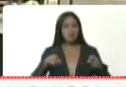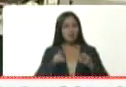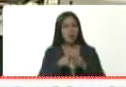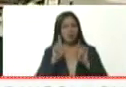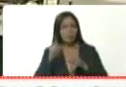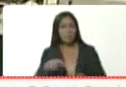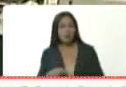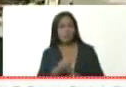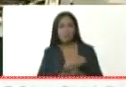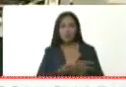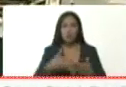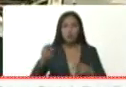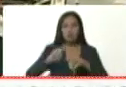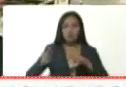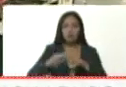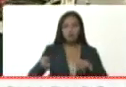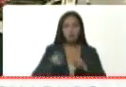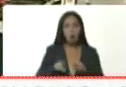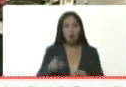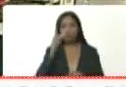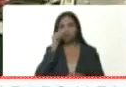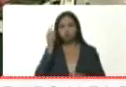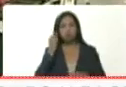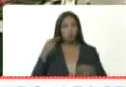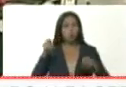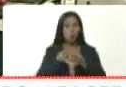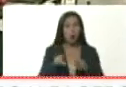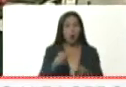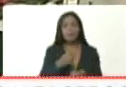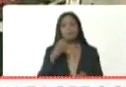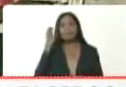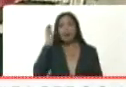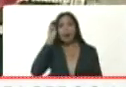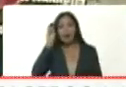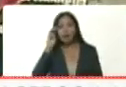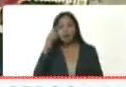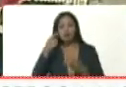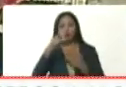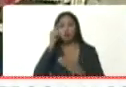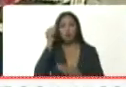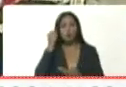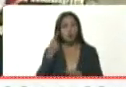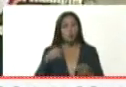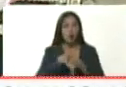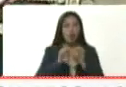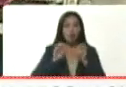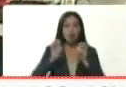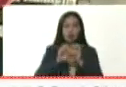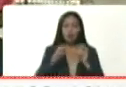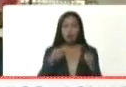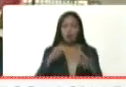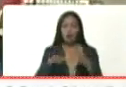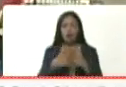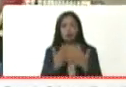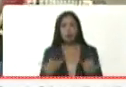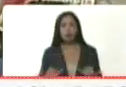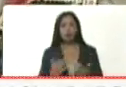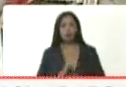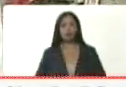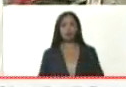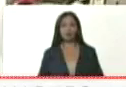millones de niños y de niñas nuestros maestros maestra la comunidad educativa ya nosotros estamos